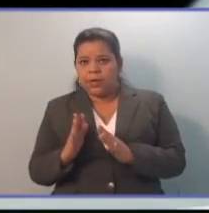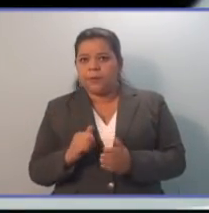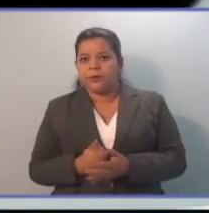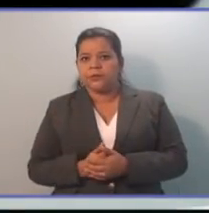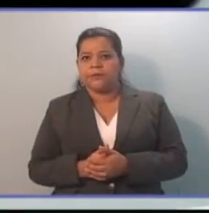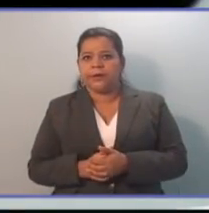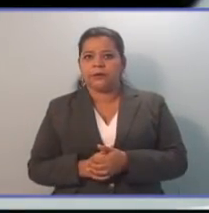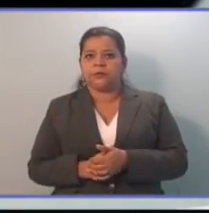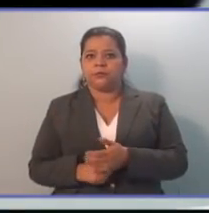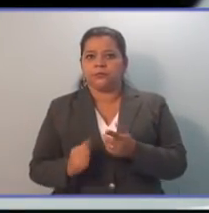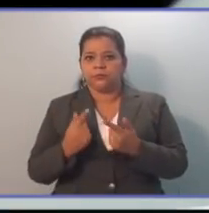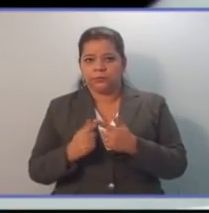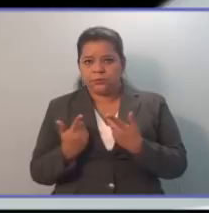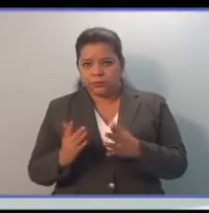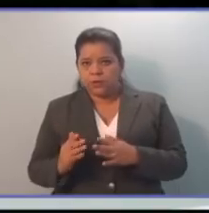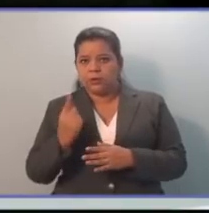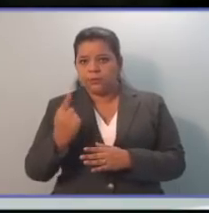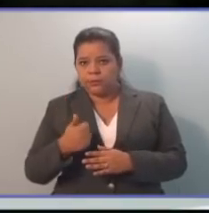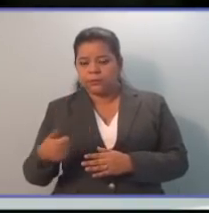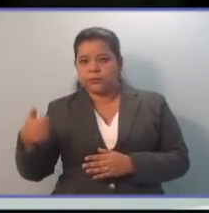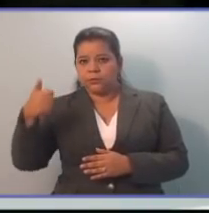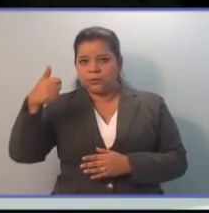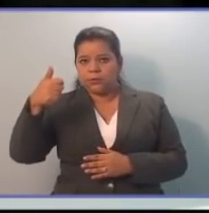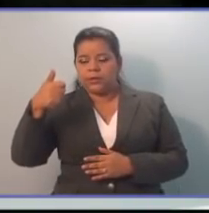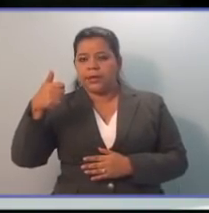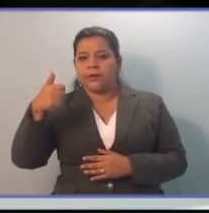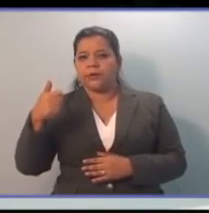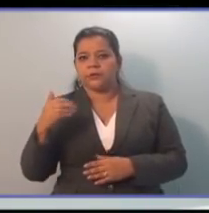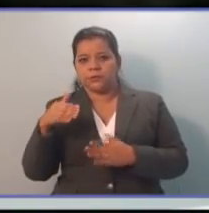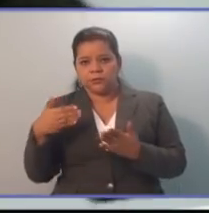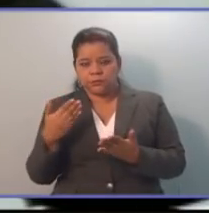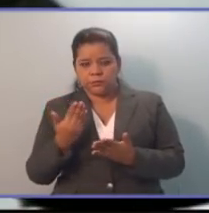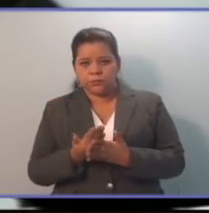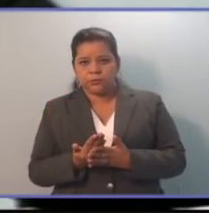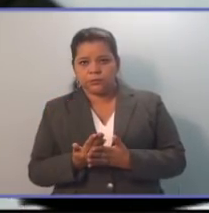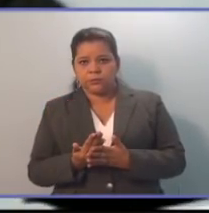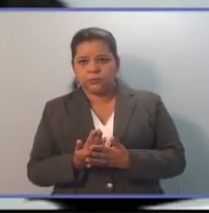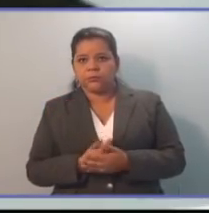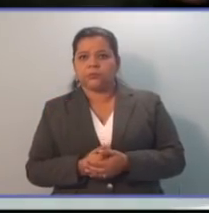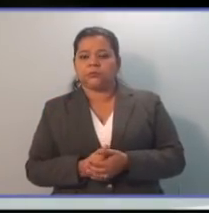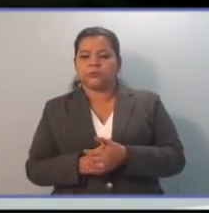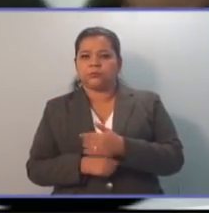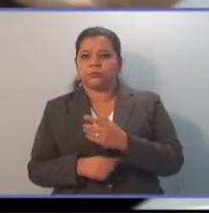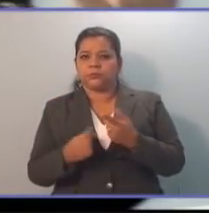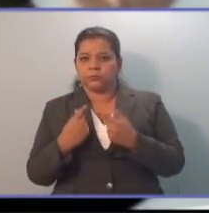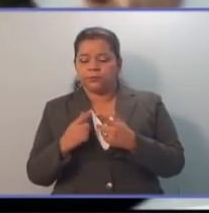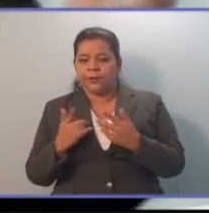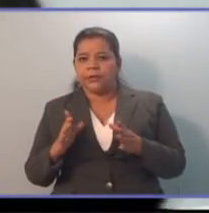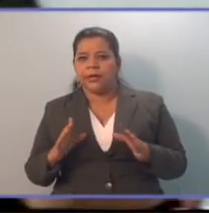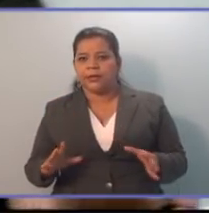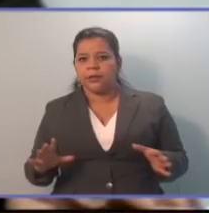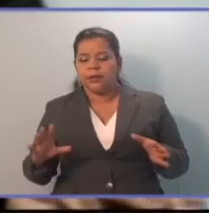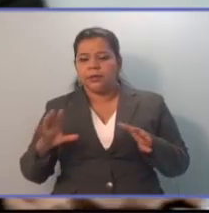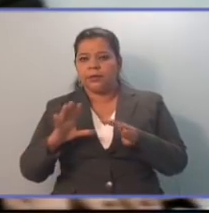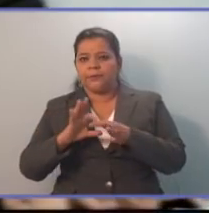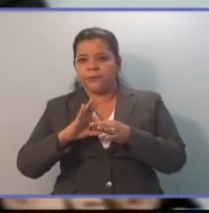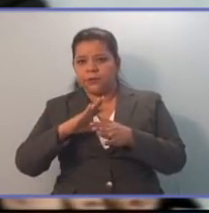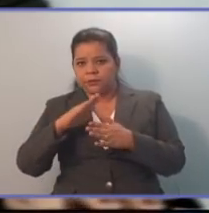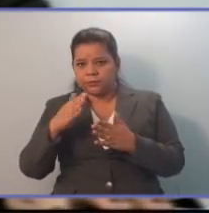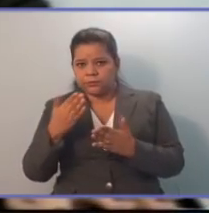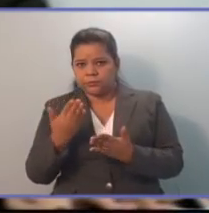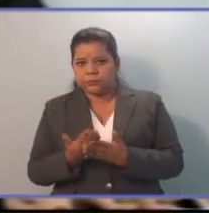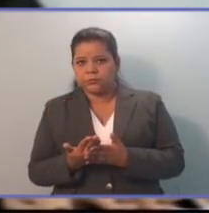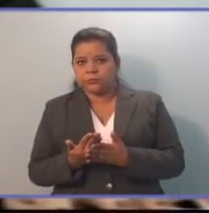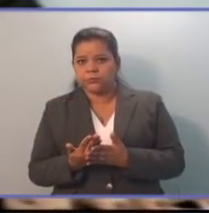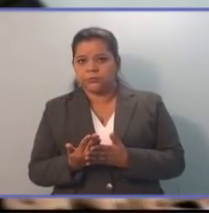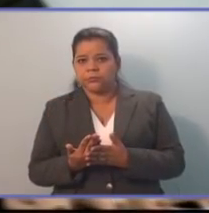magistrados y magistradas, que no solamente tienen que estar dentro de su despacho, sino que haya esa